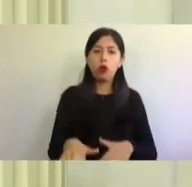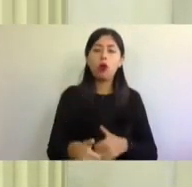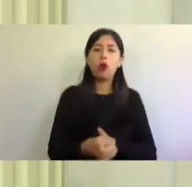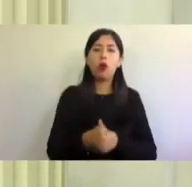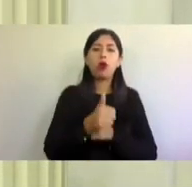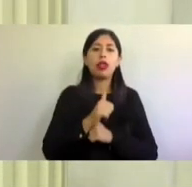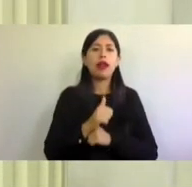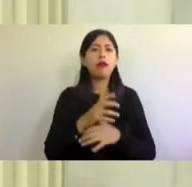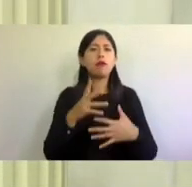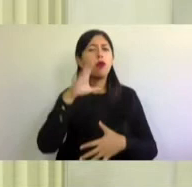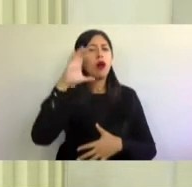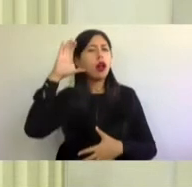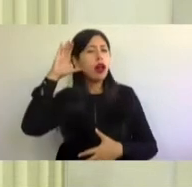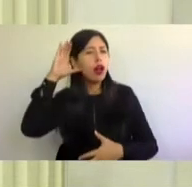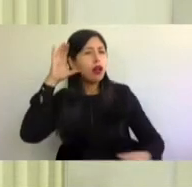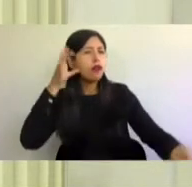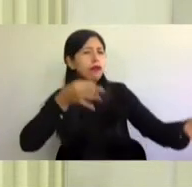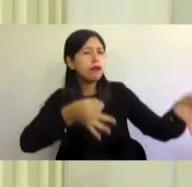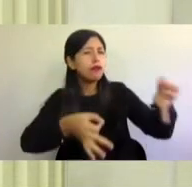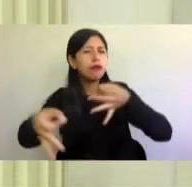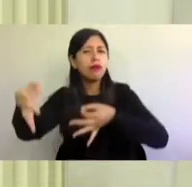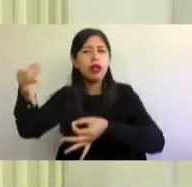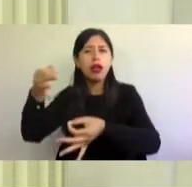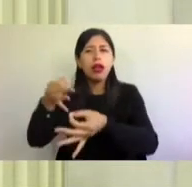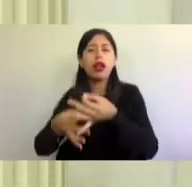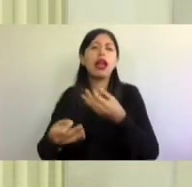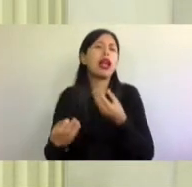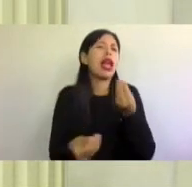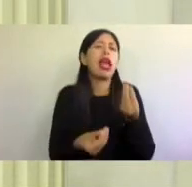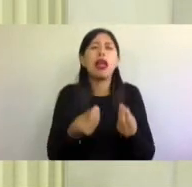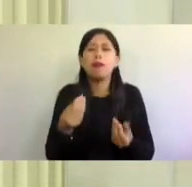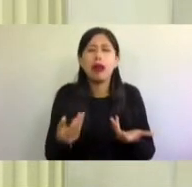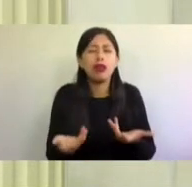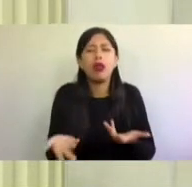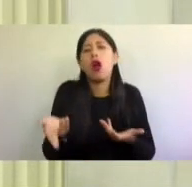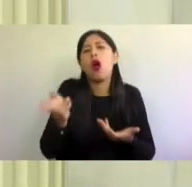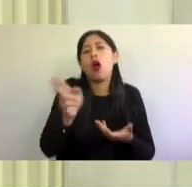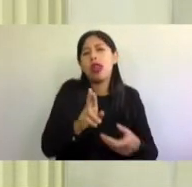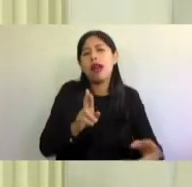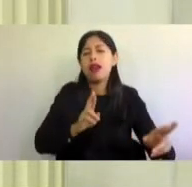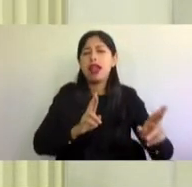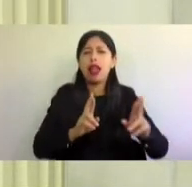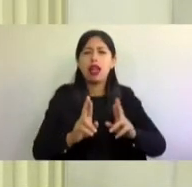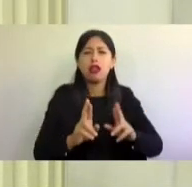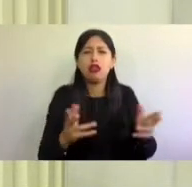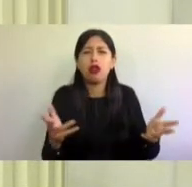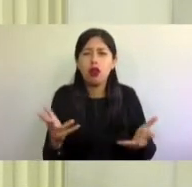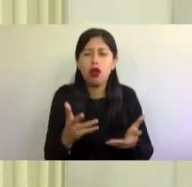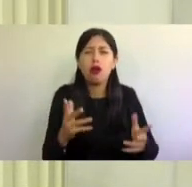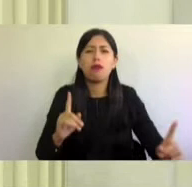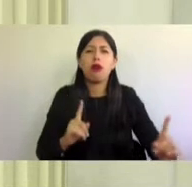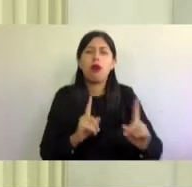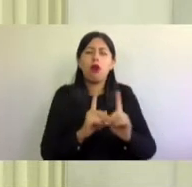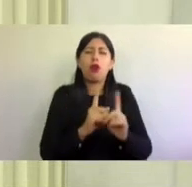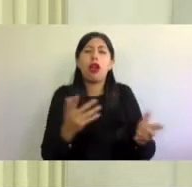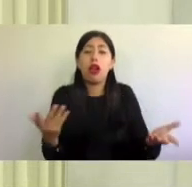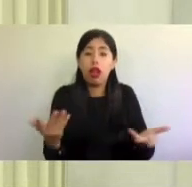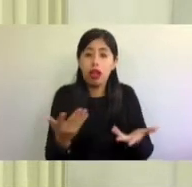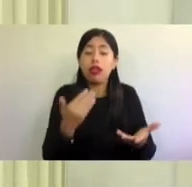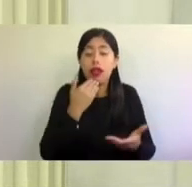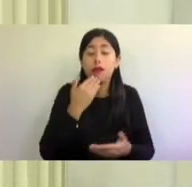que nos pasó que como nos volvemos a relacionar como nos volvemos a encontrar es una reflexión que también desde los pasillos de la universidad